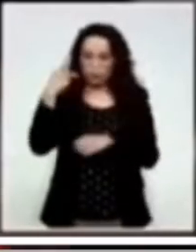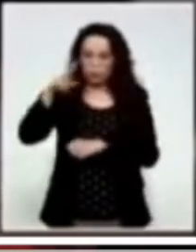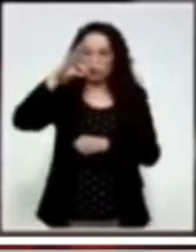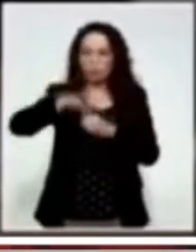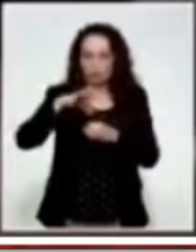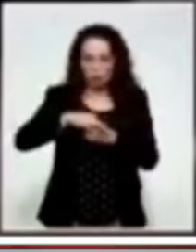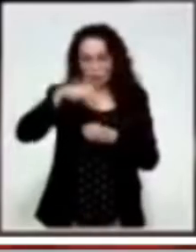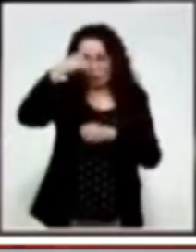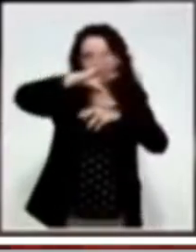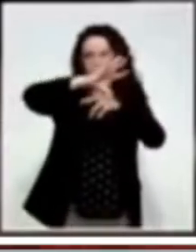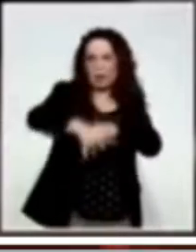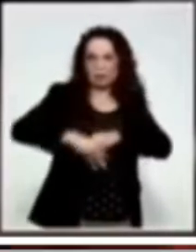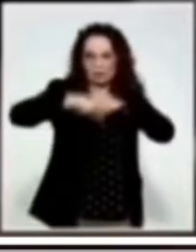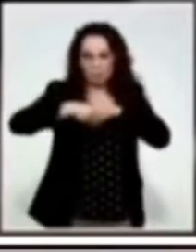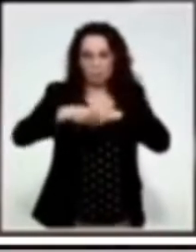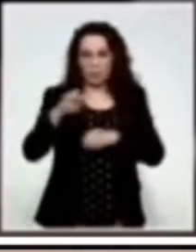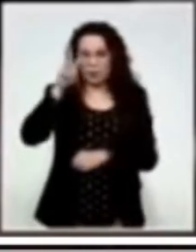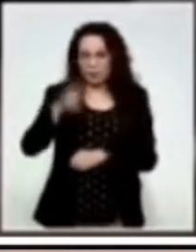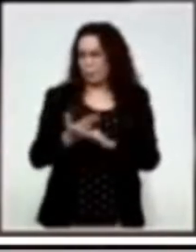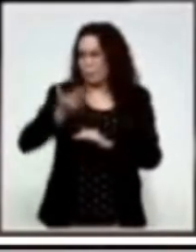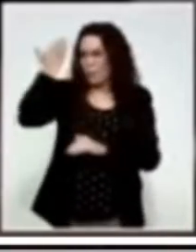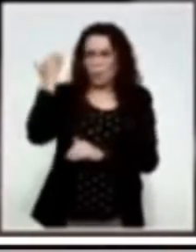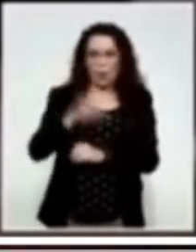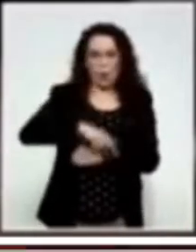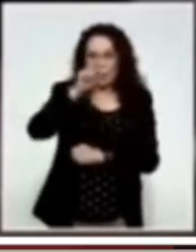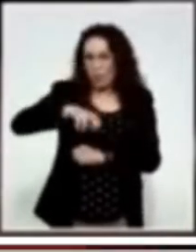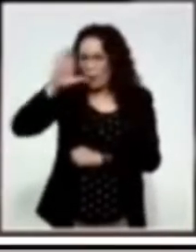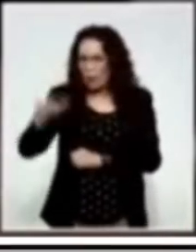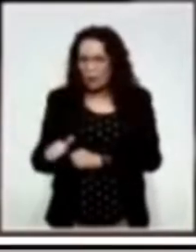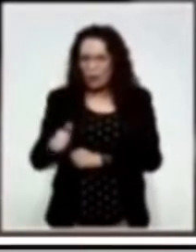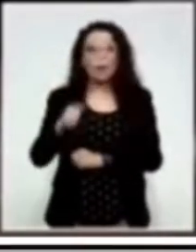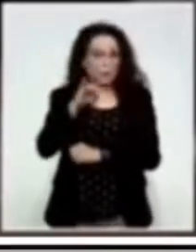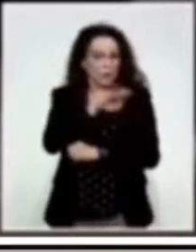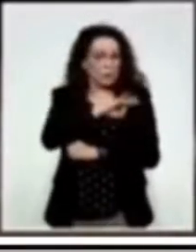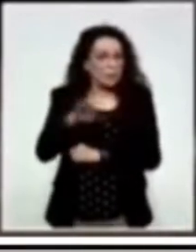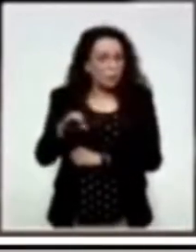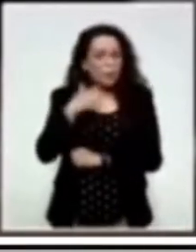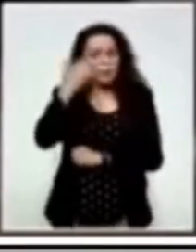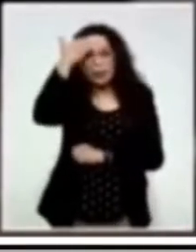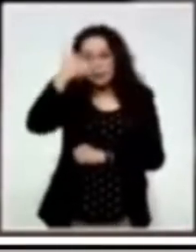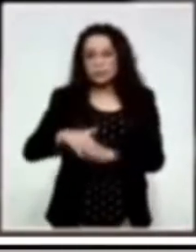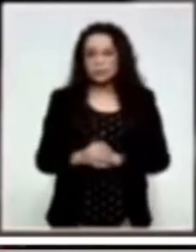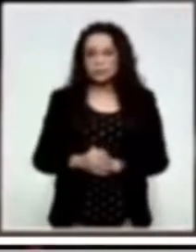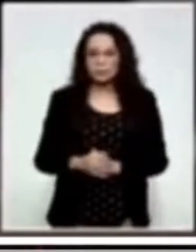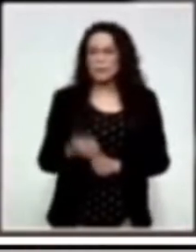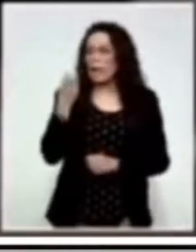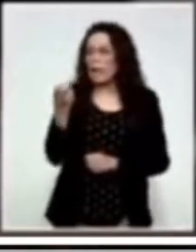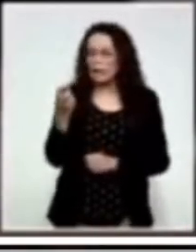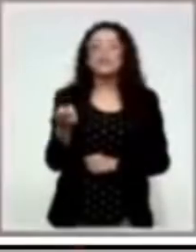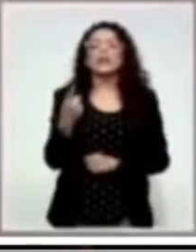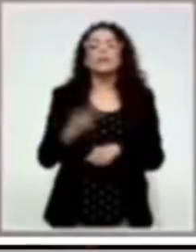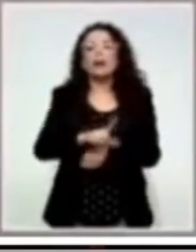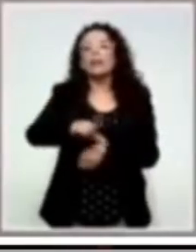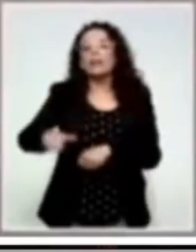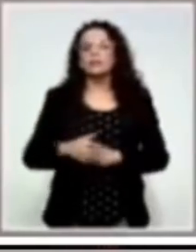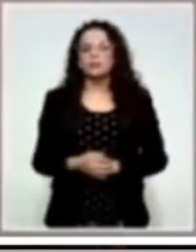voto, bueno, sería una situación inédita, pero puede llegar a pasar, o sea, puede llegar a pasar. Cada ministro, ¿Y qué camino se abre a partir de eso? Cada ministro puede poner